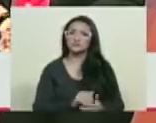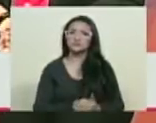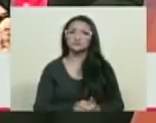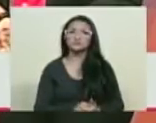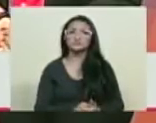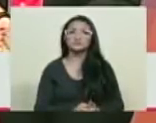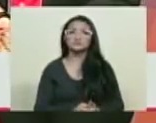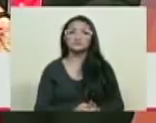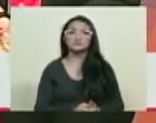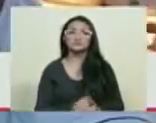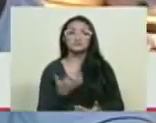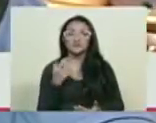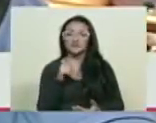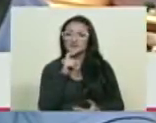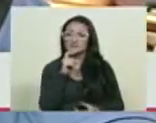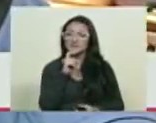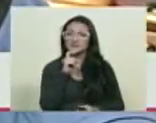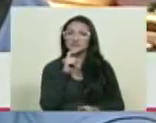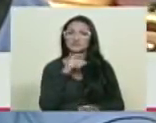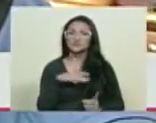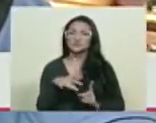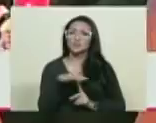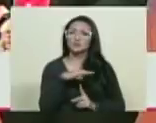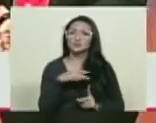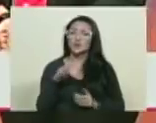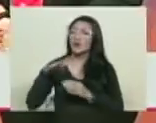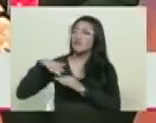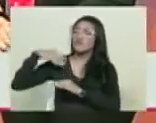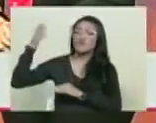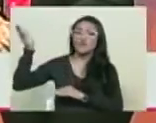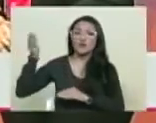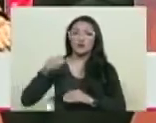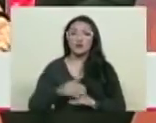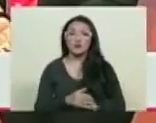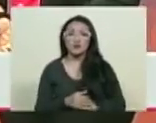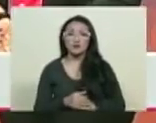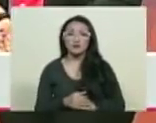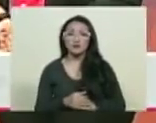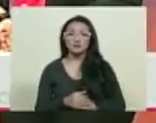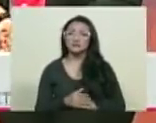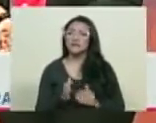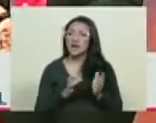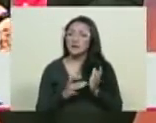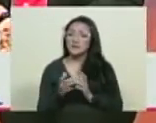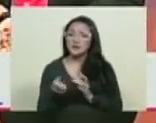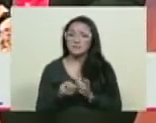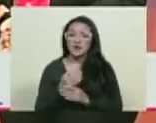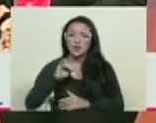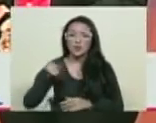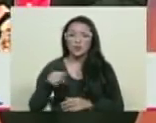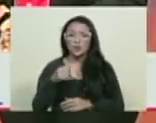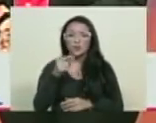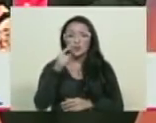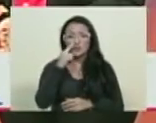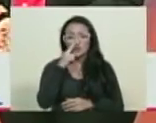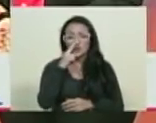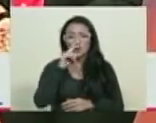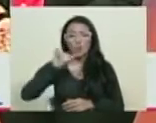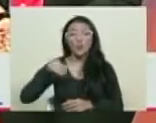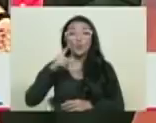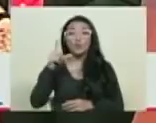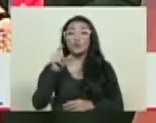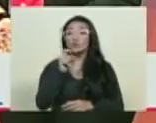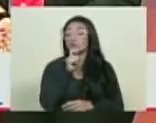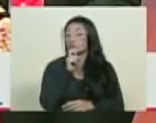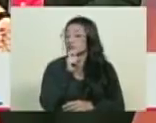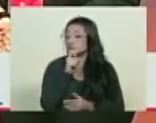era difícil imaginárselo sobre todo en el exterior entre los meses de abril mayo junio y julio porque